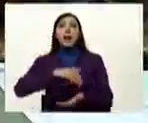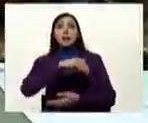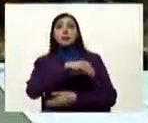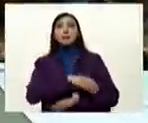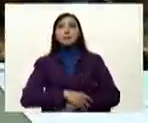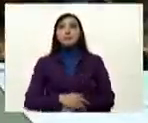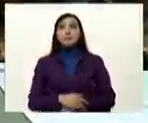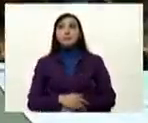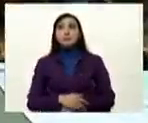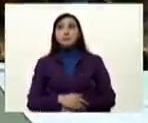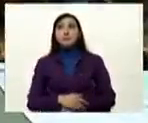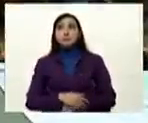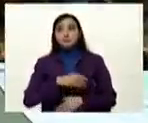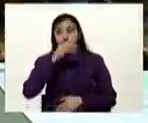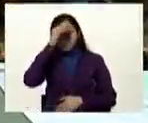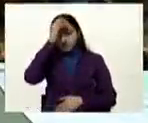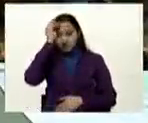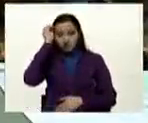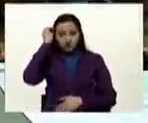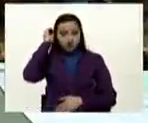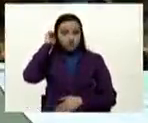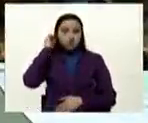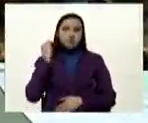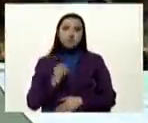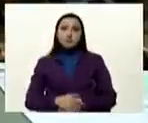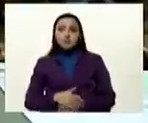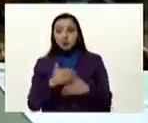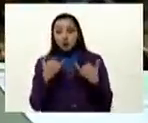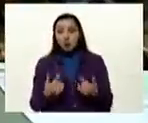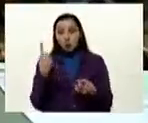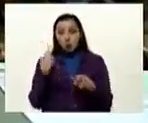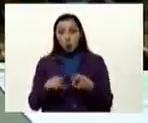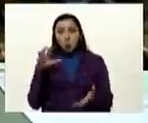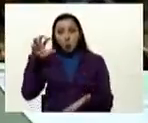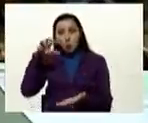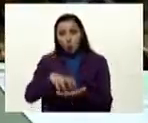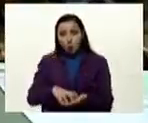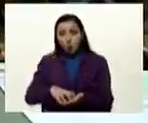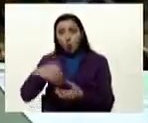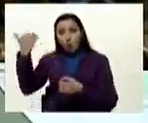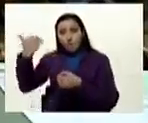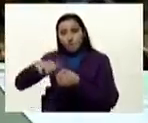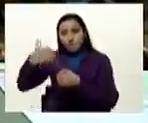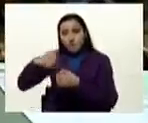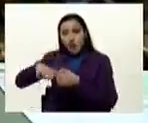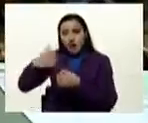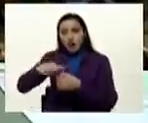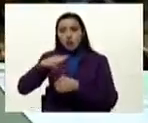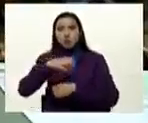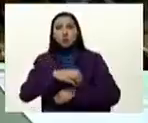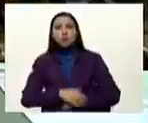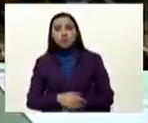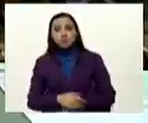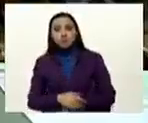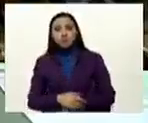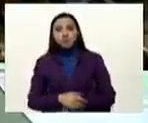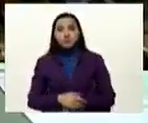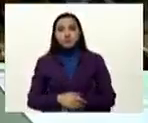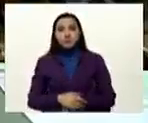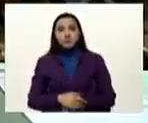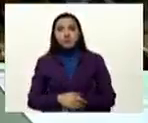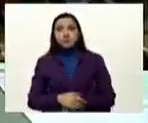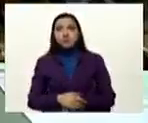De Maracay, nos vamos a Maracaibo. De Maracay,